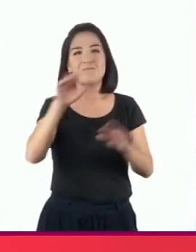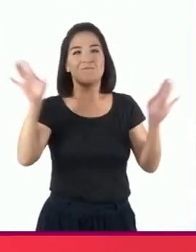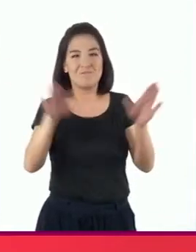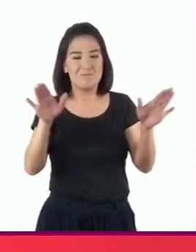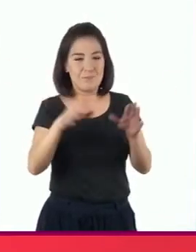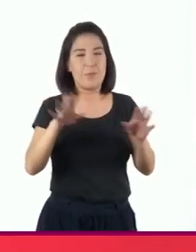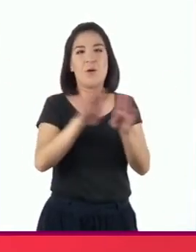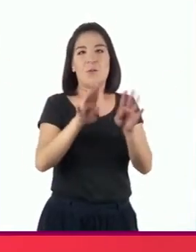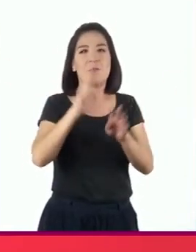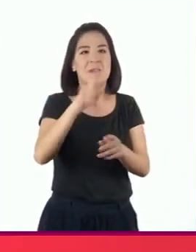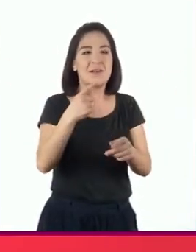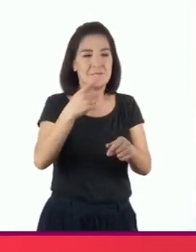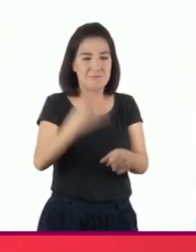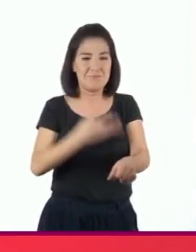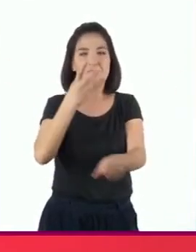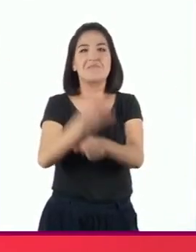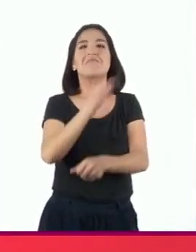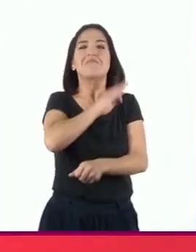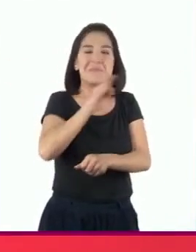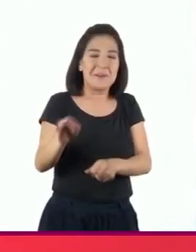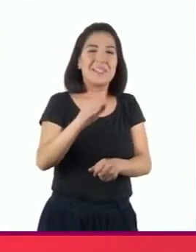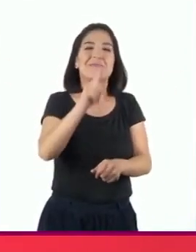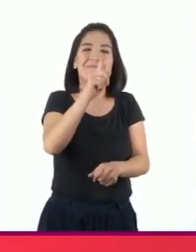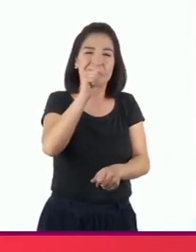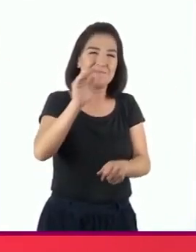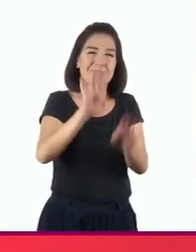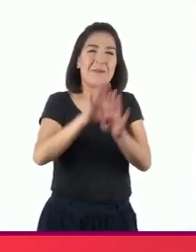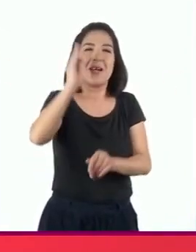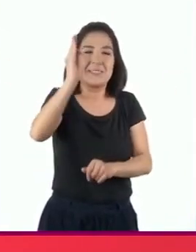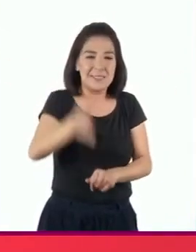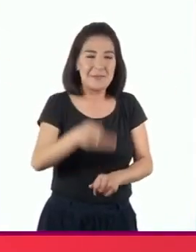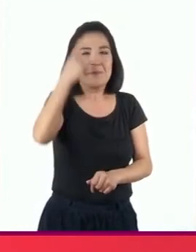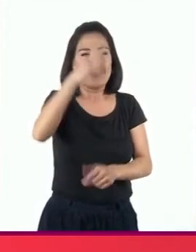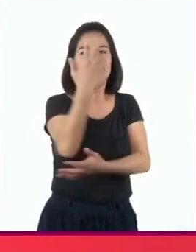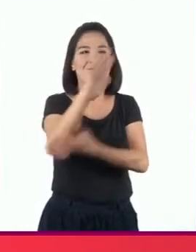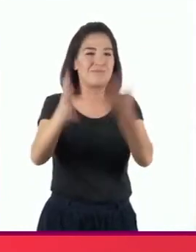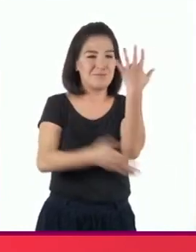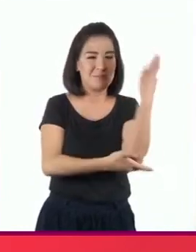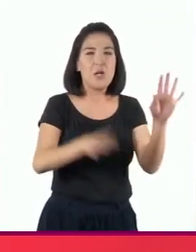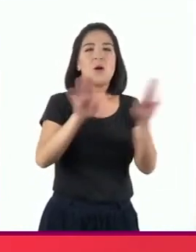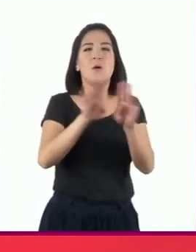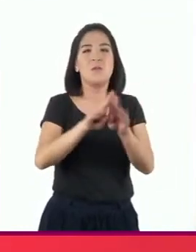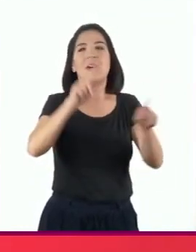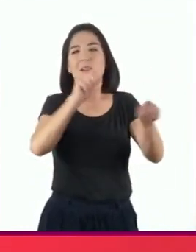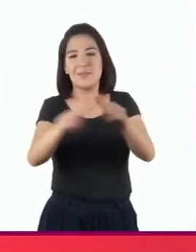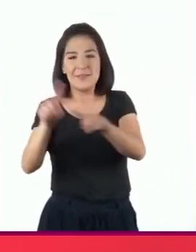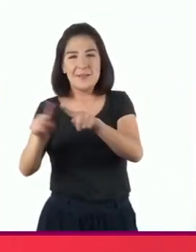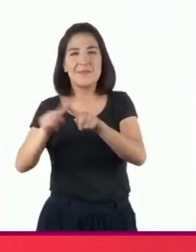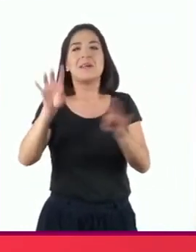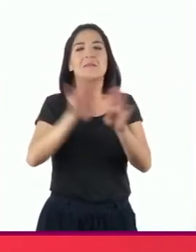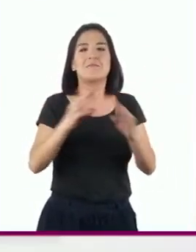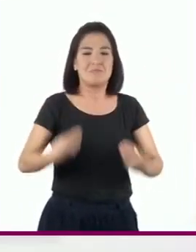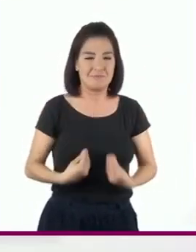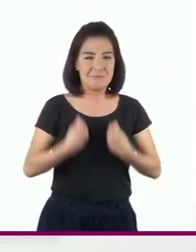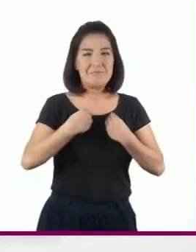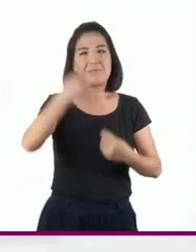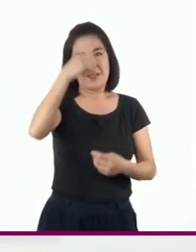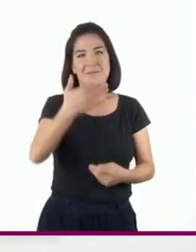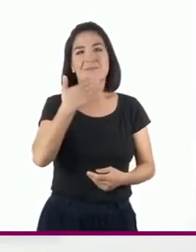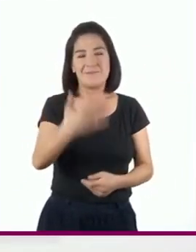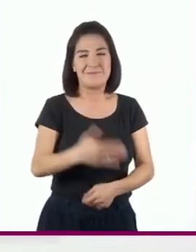¿Recuerdan el título de la sesión de hoy? Es correcto, superpinzones y supertortugas. Y eso es porque tanto